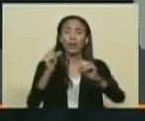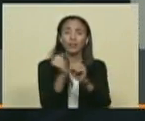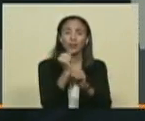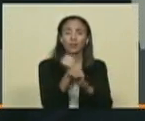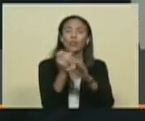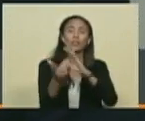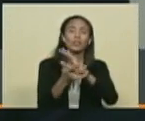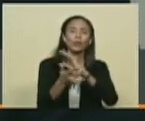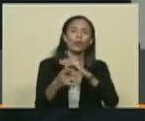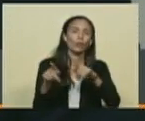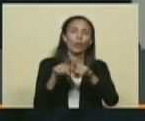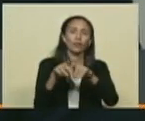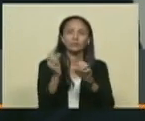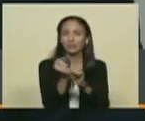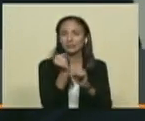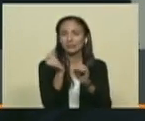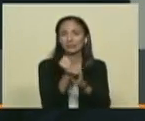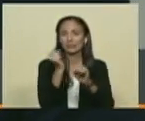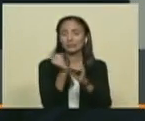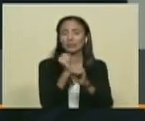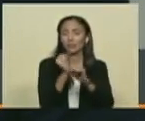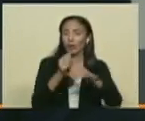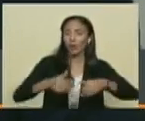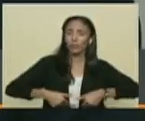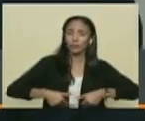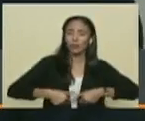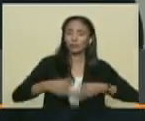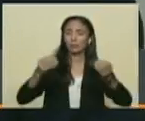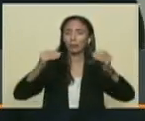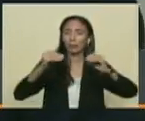carpintería. Y en los detalles